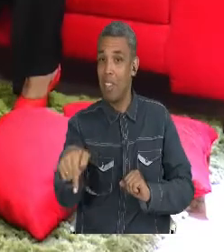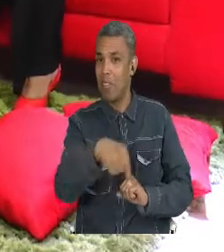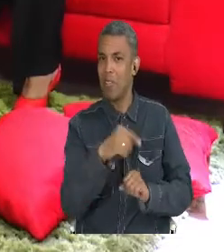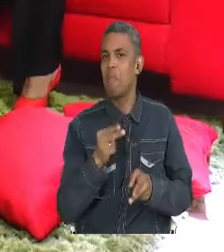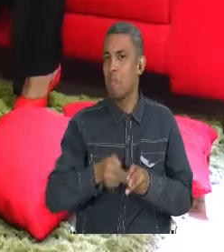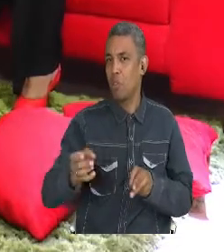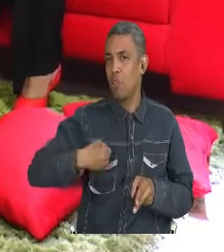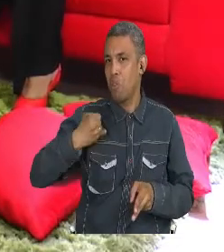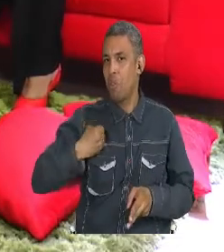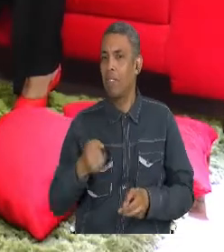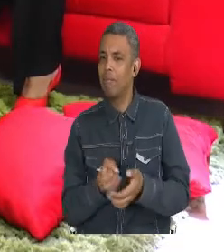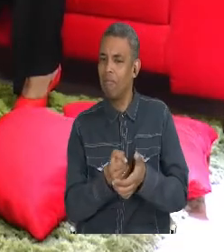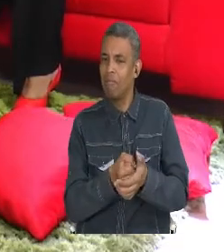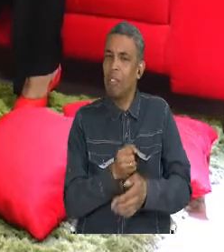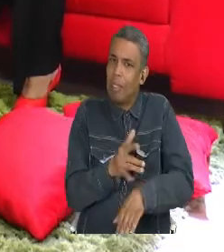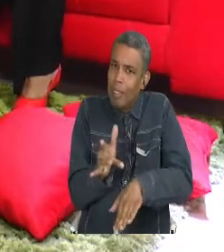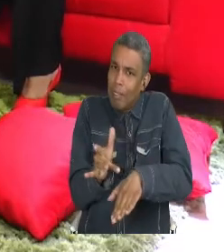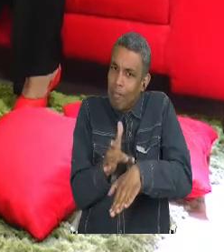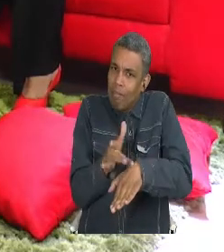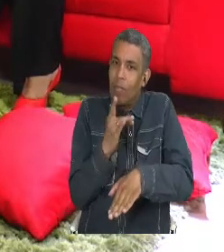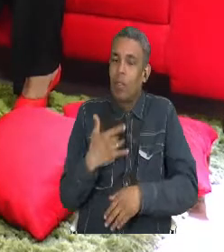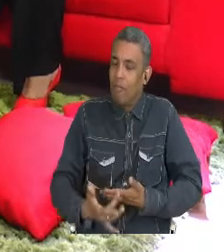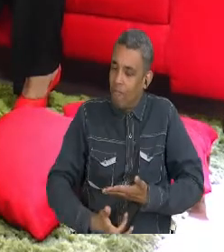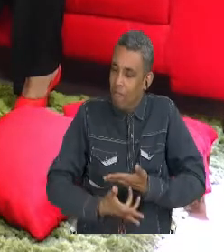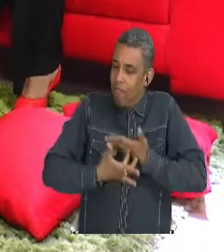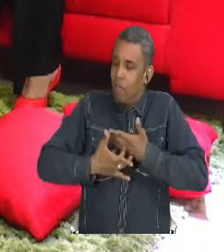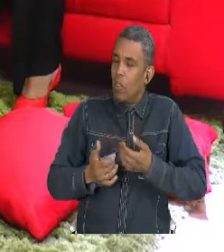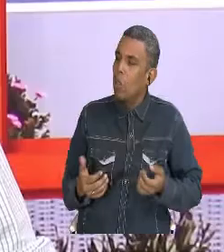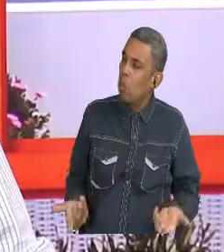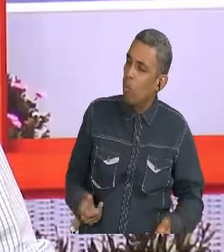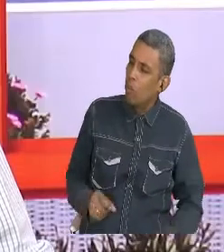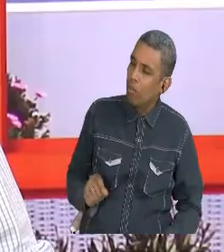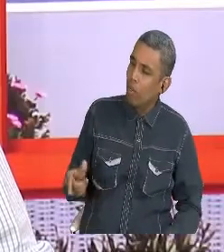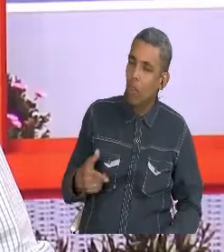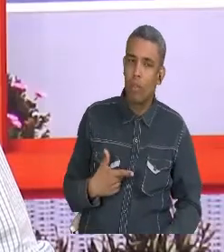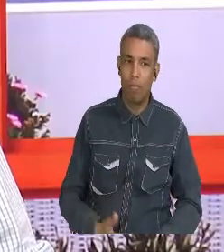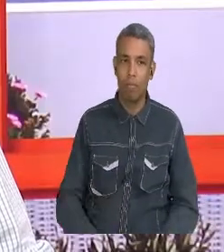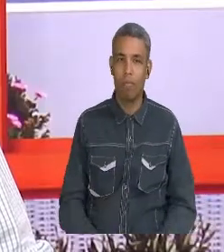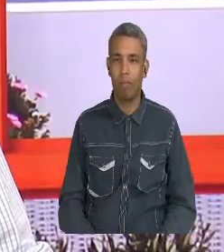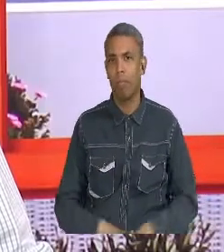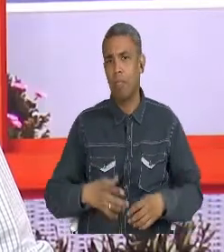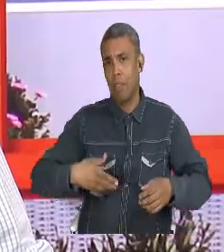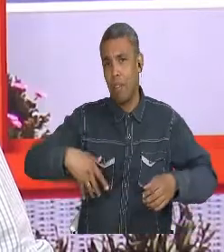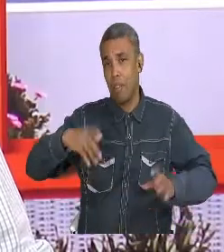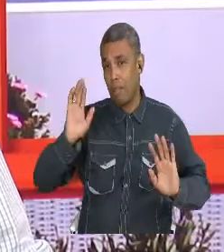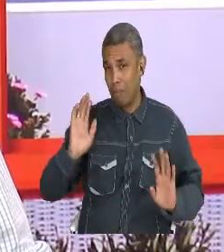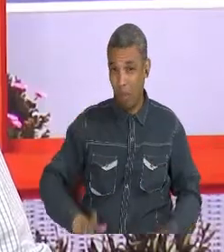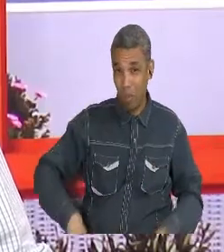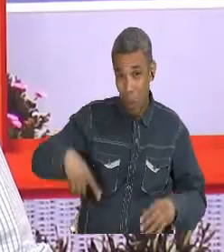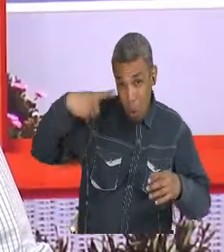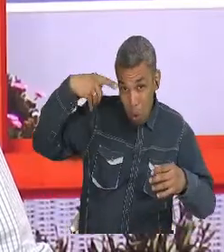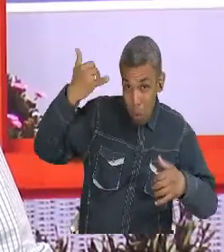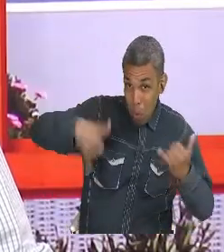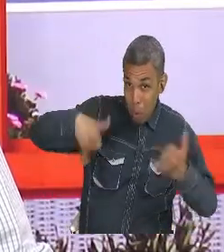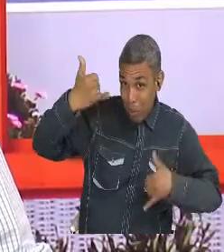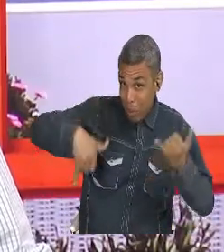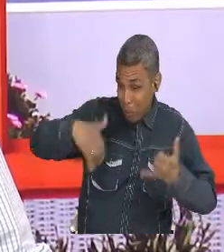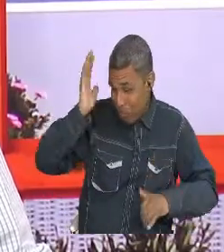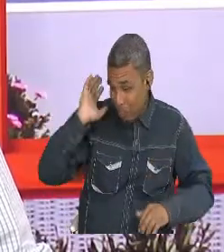utilizan ustedes para incentivar el hábito de la lectura? Juegos, ¿sí? O sea, esto toca como los niños chiquitos,